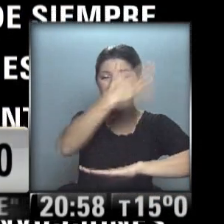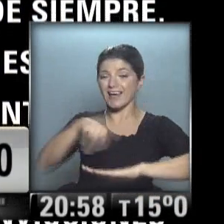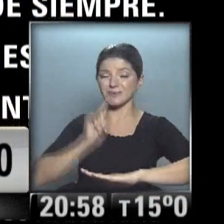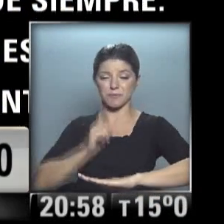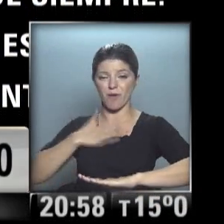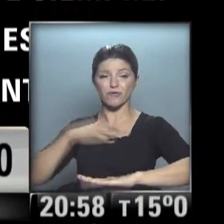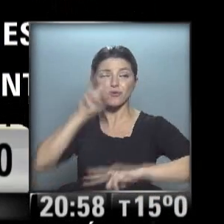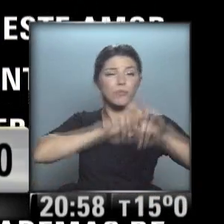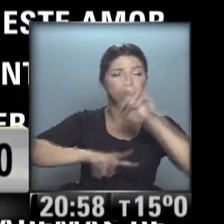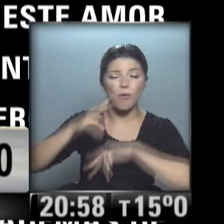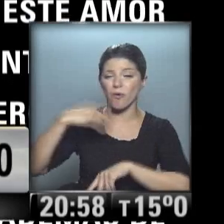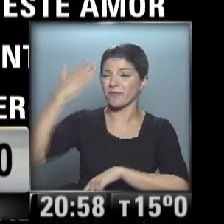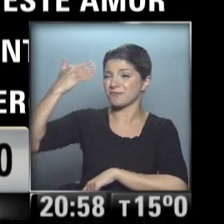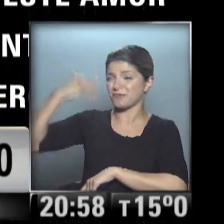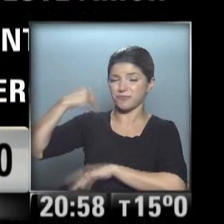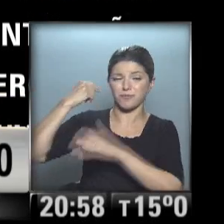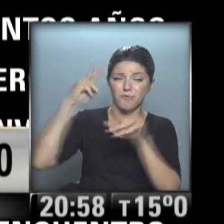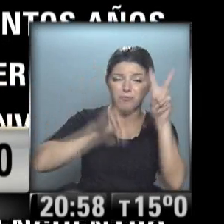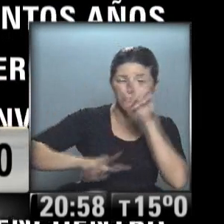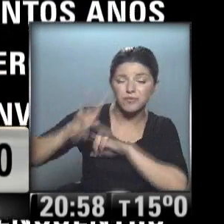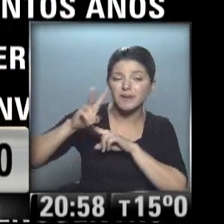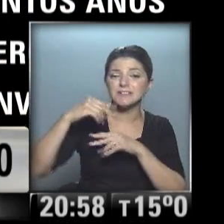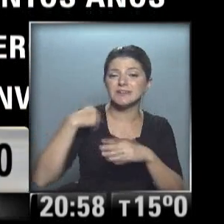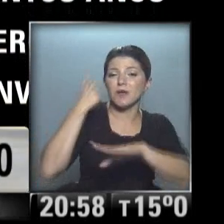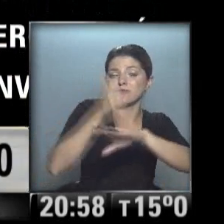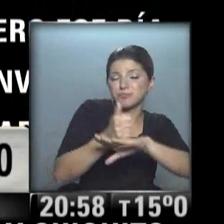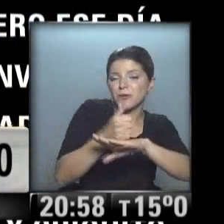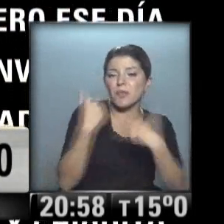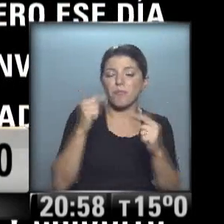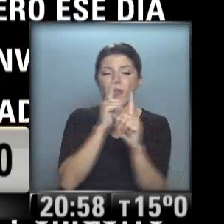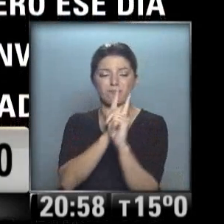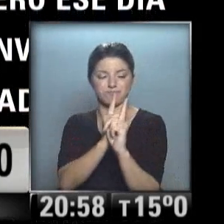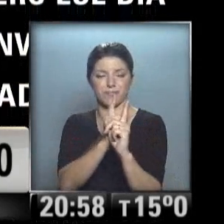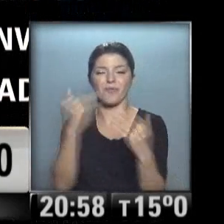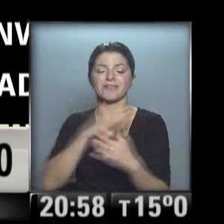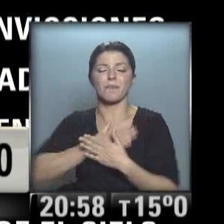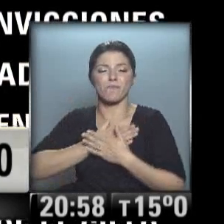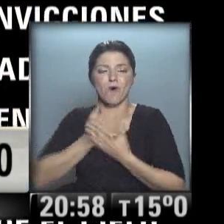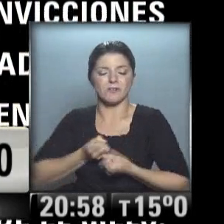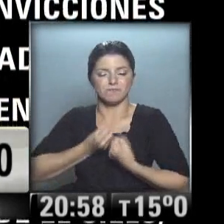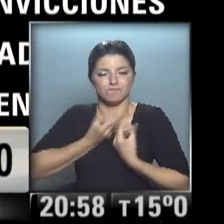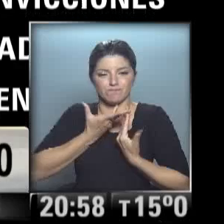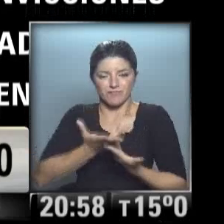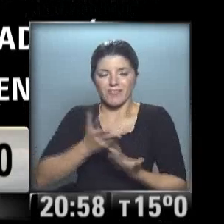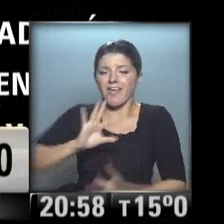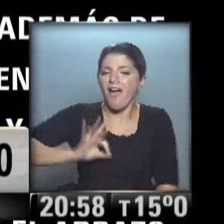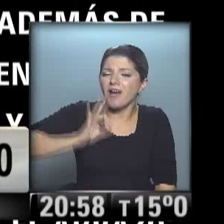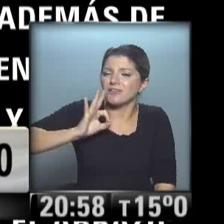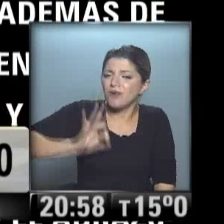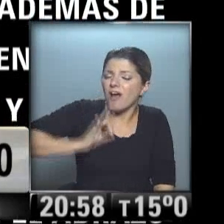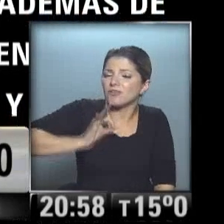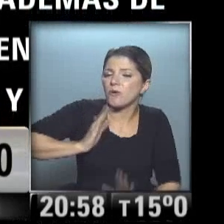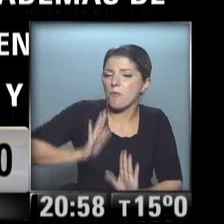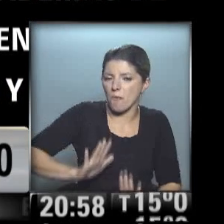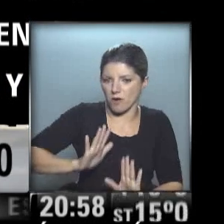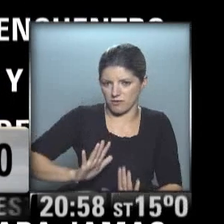las que te busco desde siempre? ¿Qué no daría por darte este amor que me ahoga por tantos años de